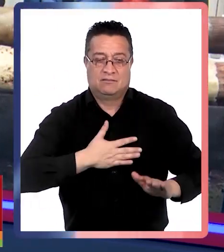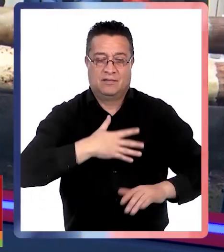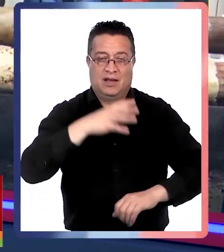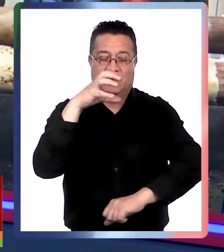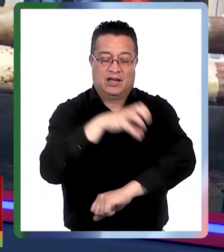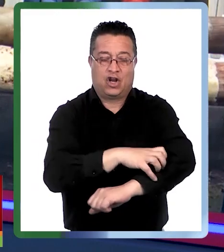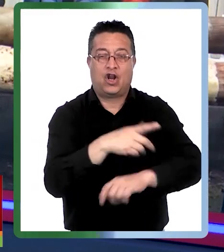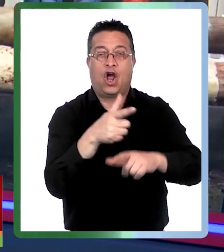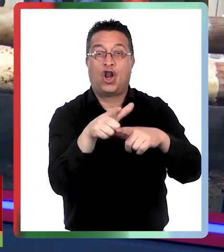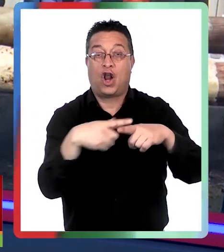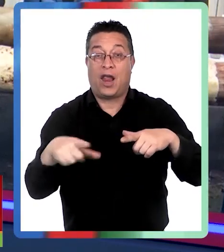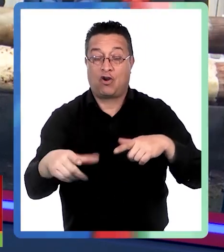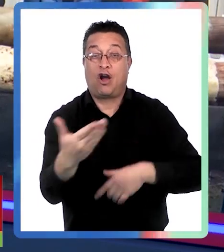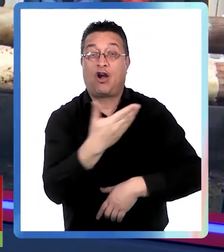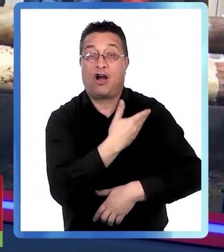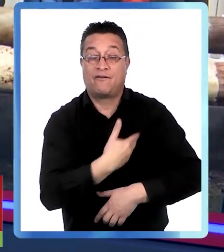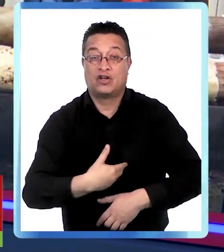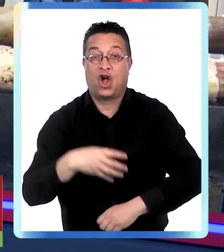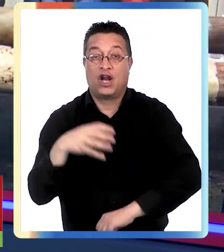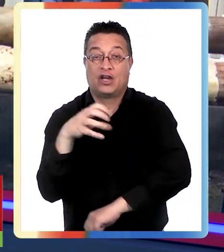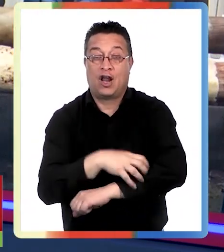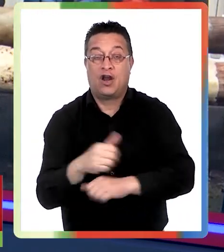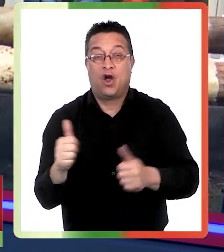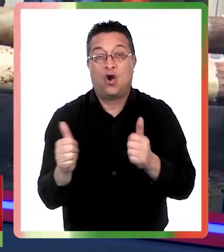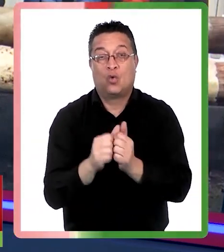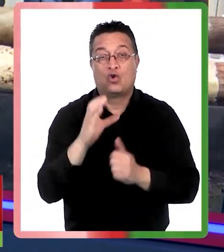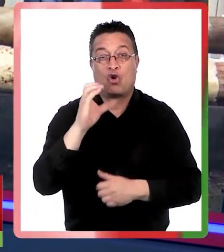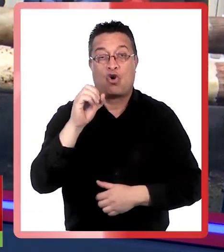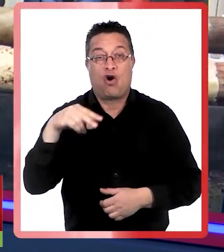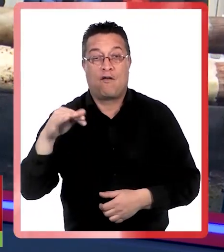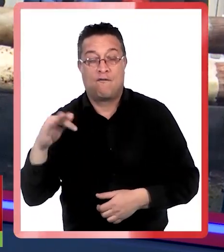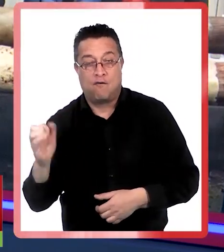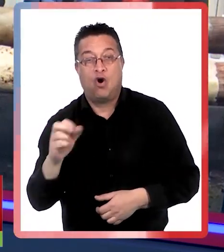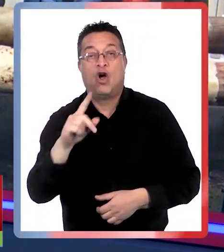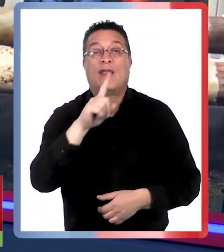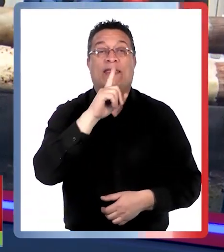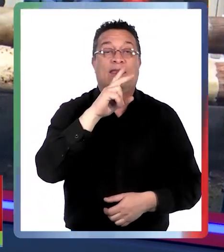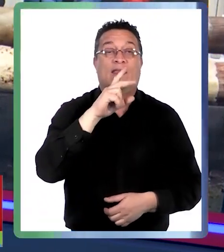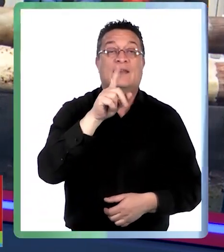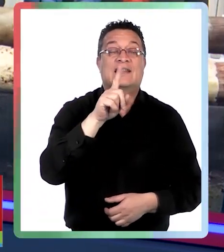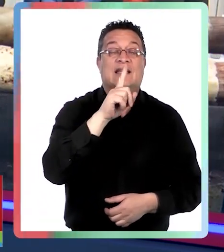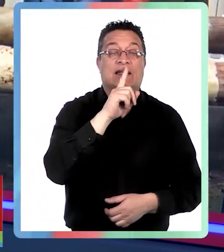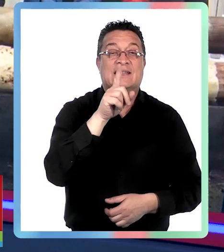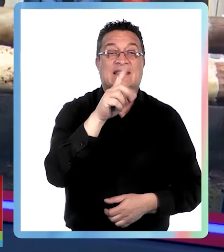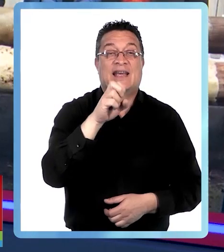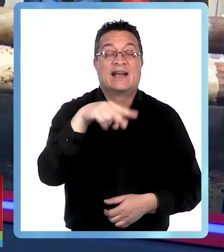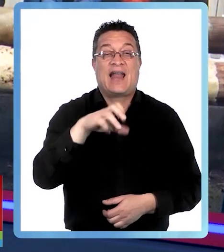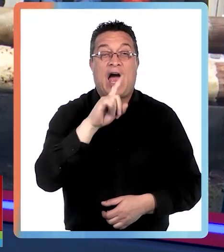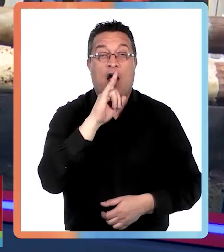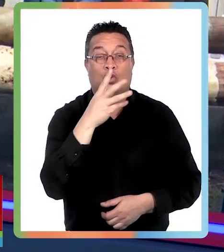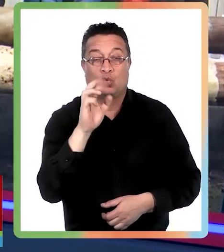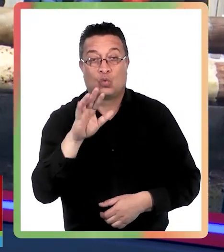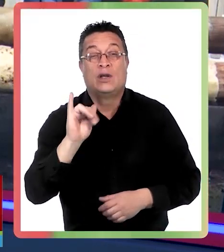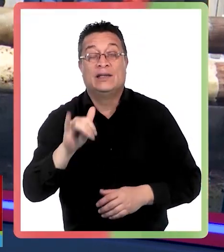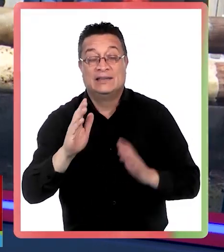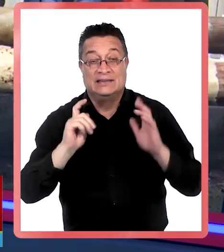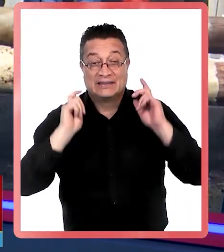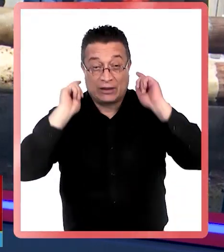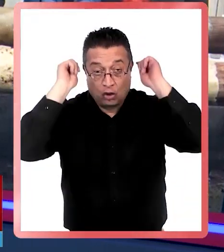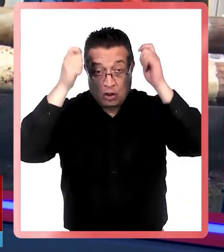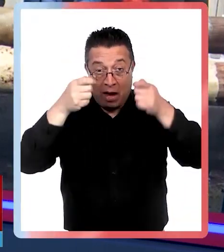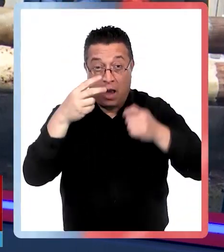lagos el gobierno regional junto a corfo cernat y el centro de formación técnica Santo Tomás Puerto